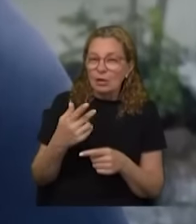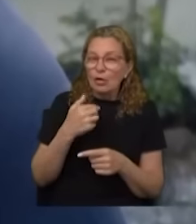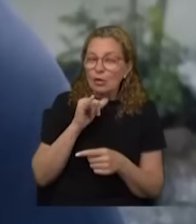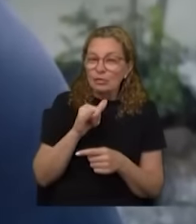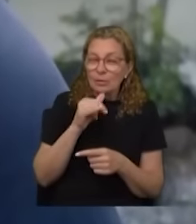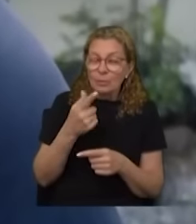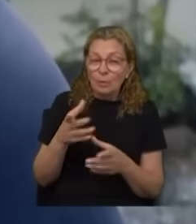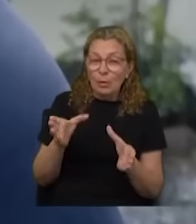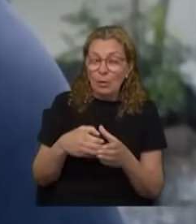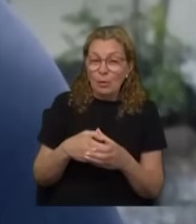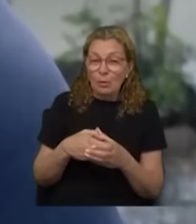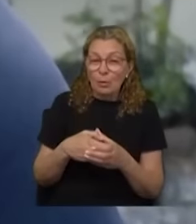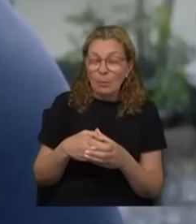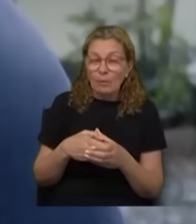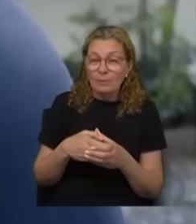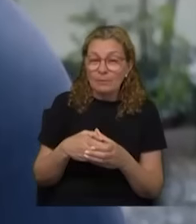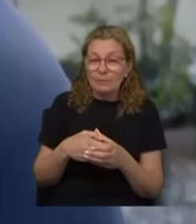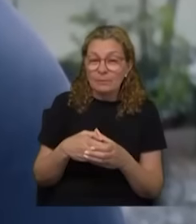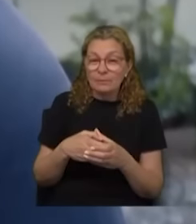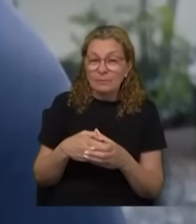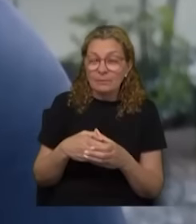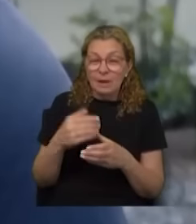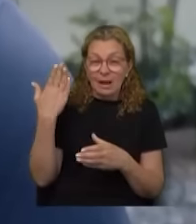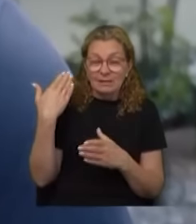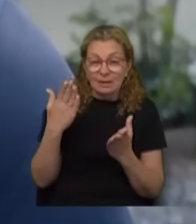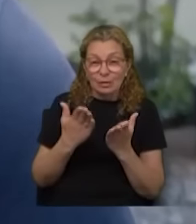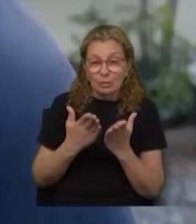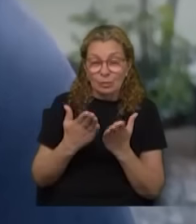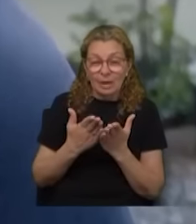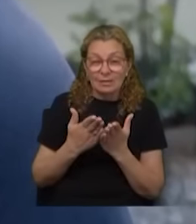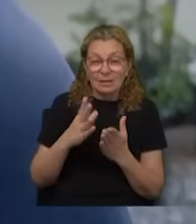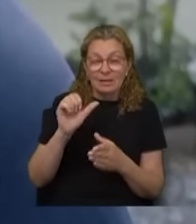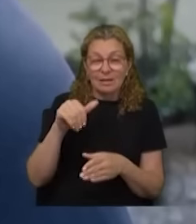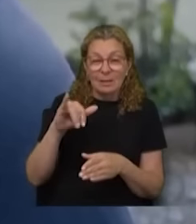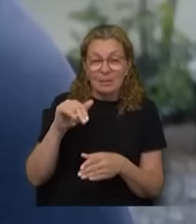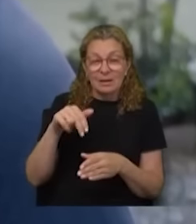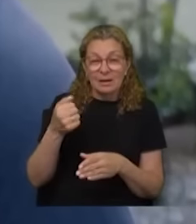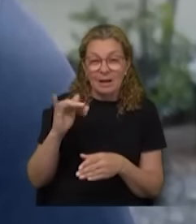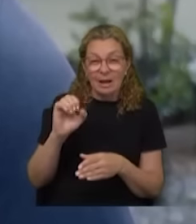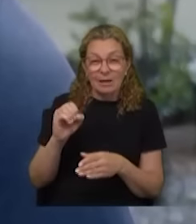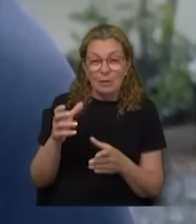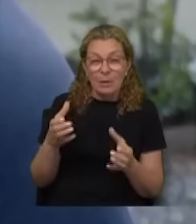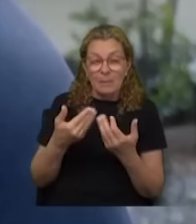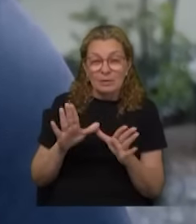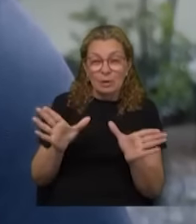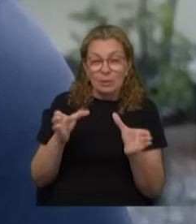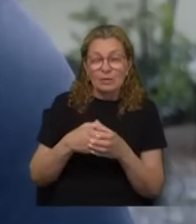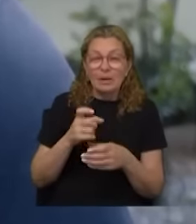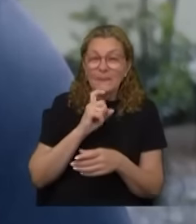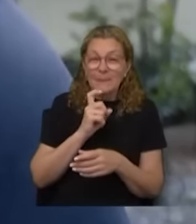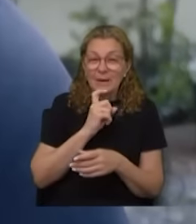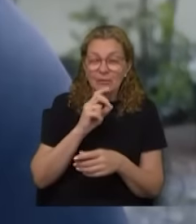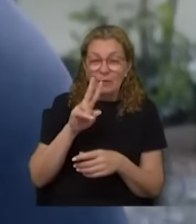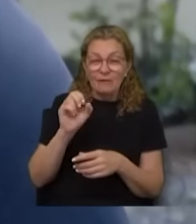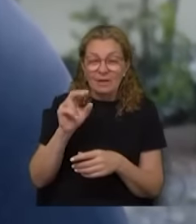bueno somos un grupo eh un grupo de exalumnos del colegio seminario que comenzó a reunirse por el por marzo del